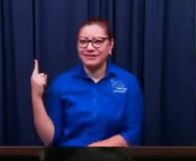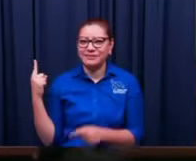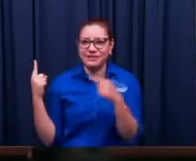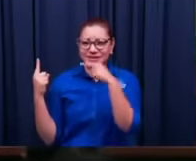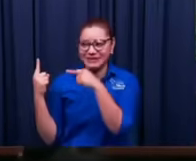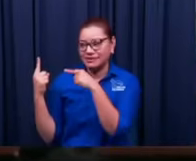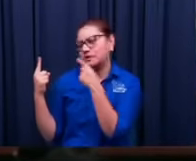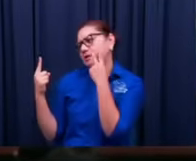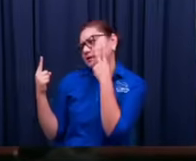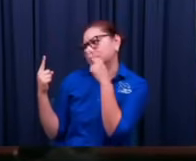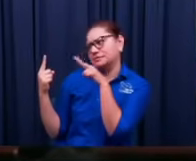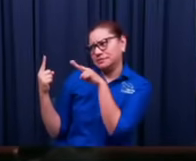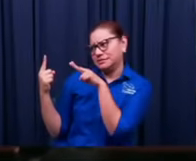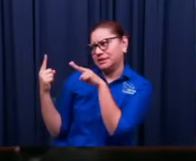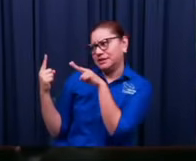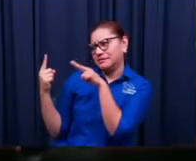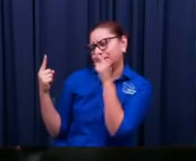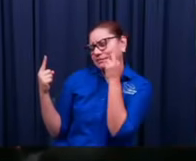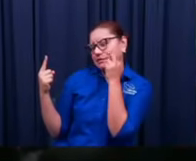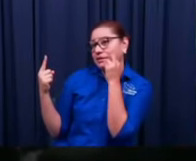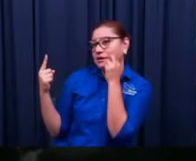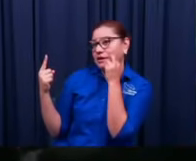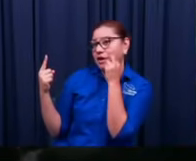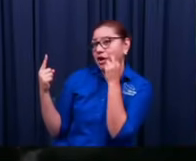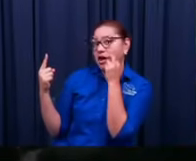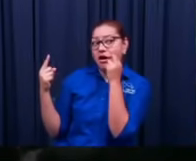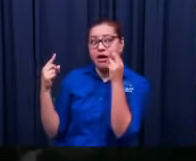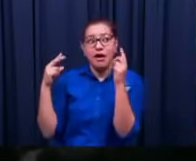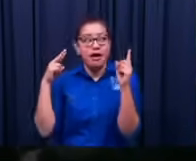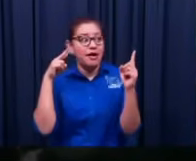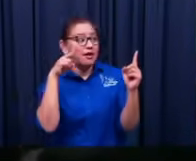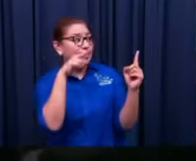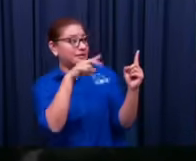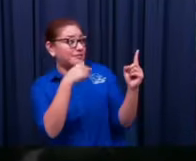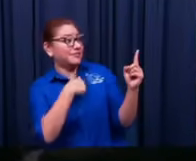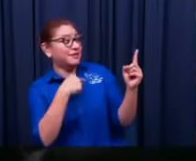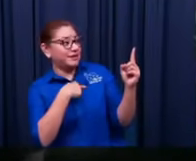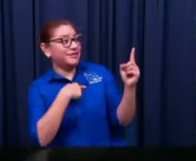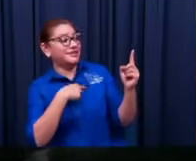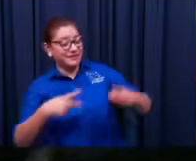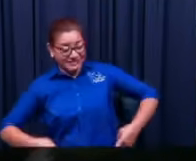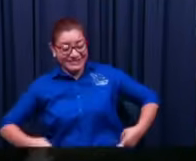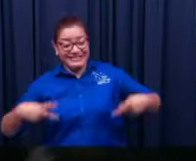ya no te voy a ver, papito, me dijo. ¡Ja! Pues yo voy a seguir viviendo, le dije yo.